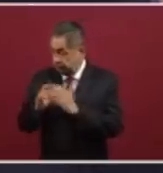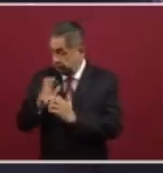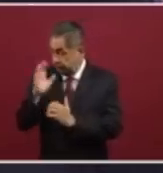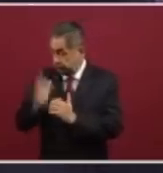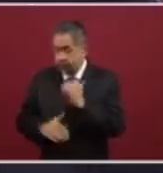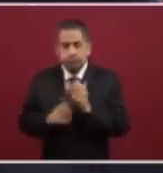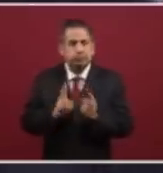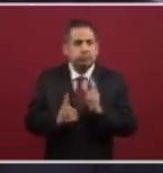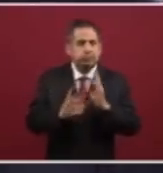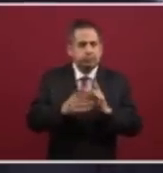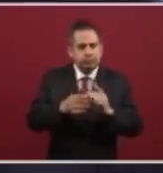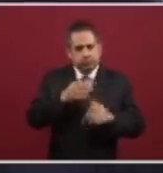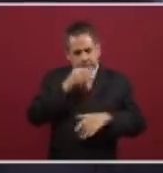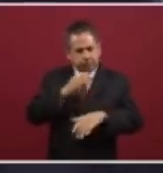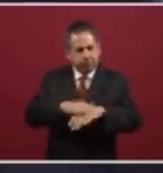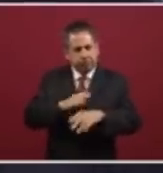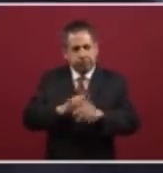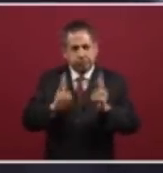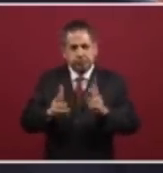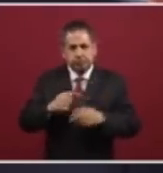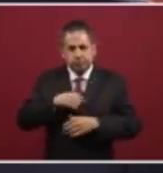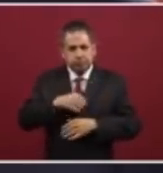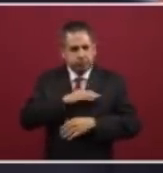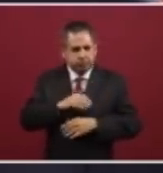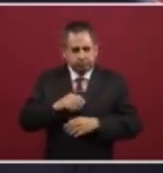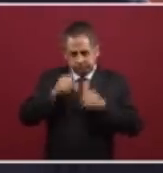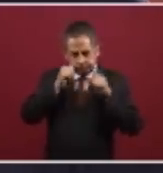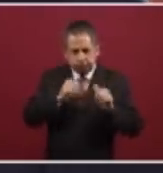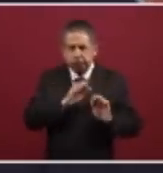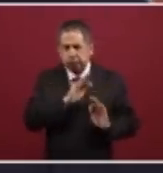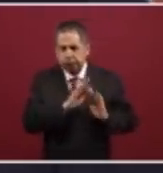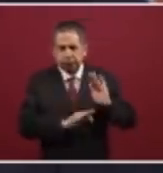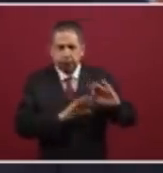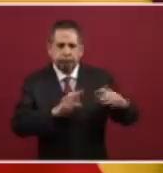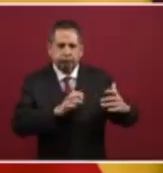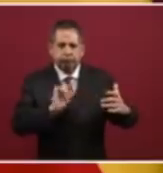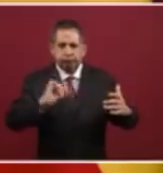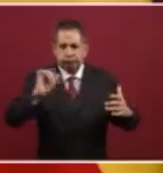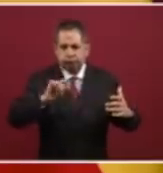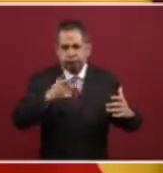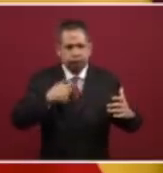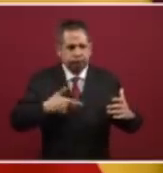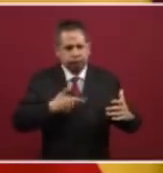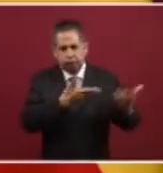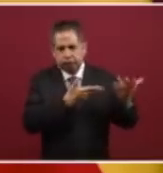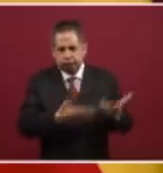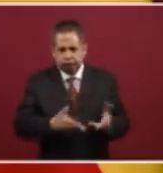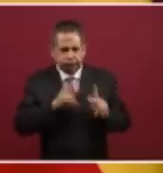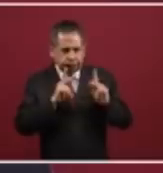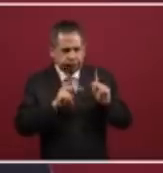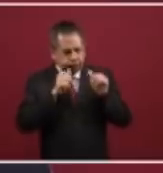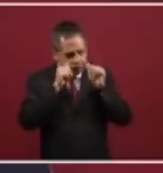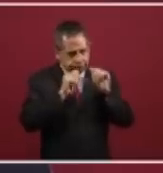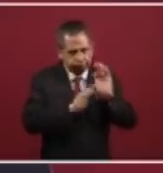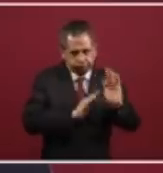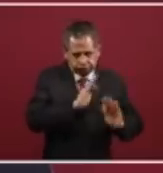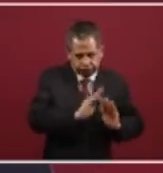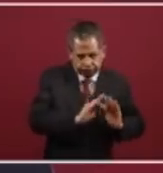para que yo pueda atender tan importantes visitantes